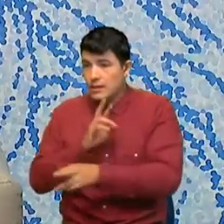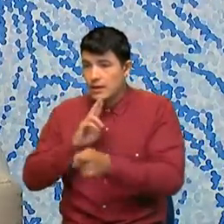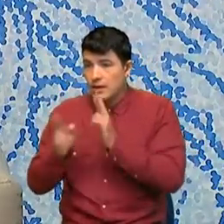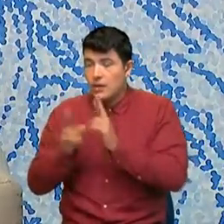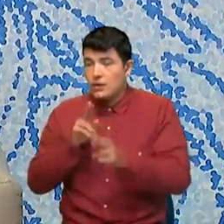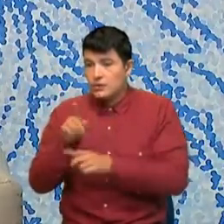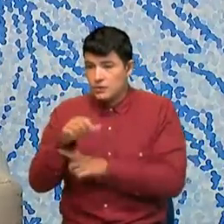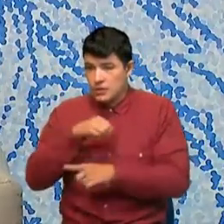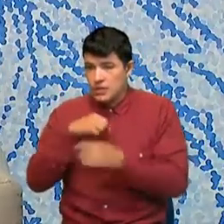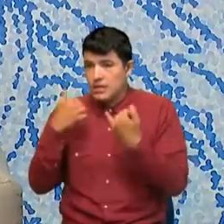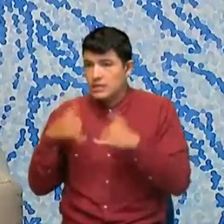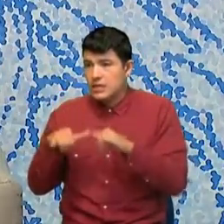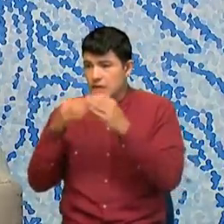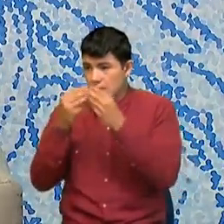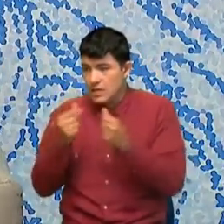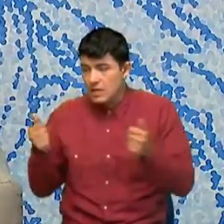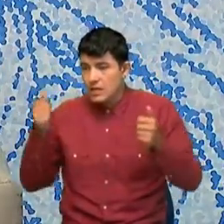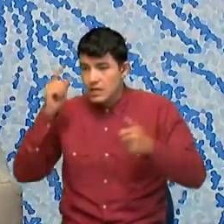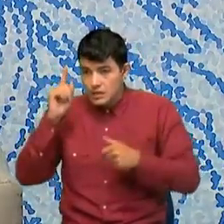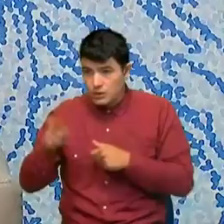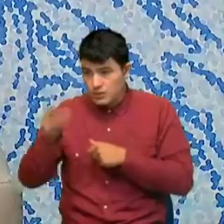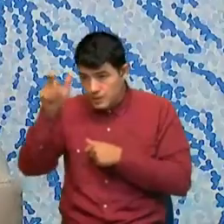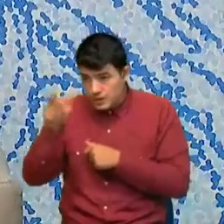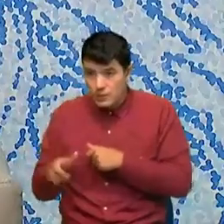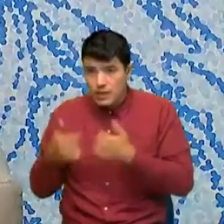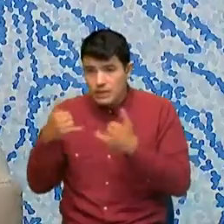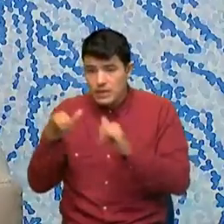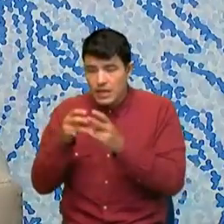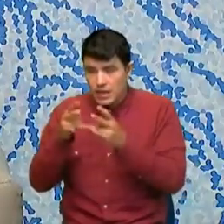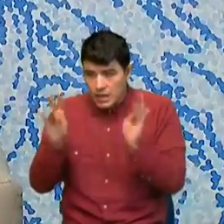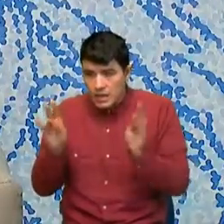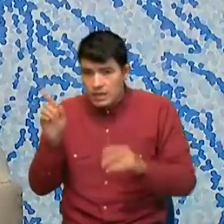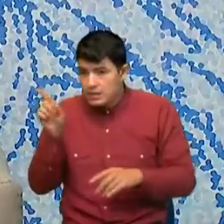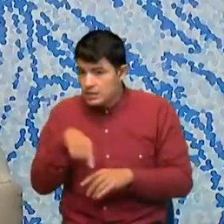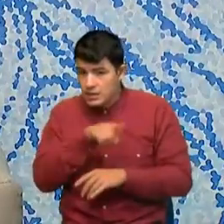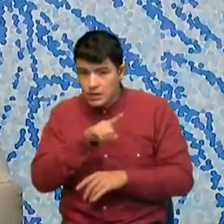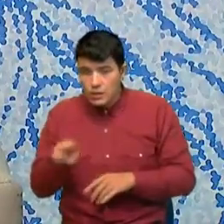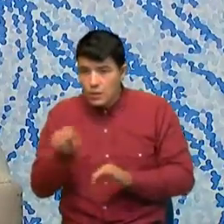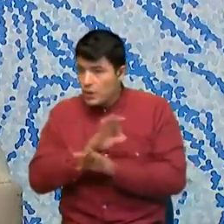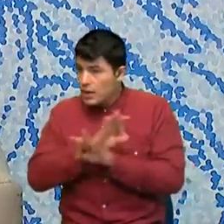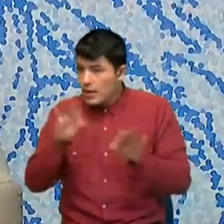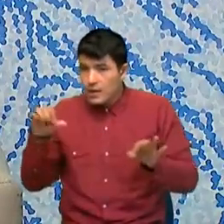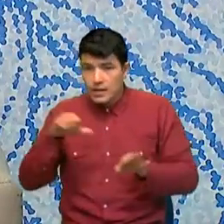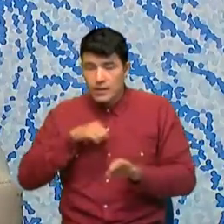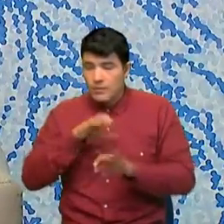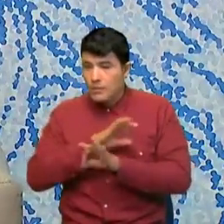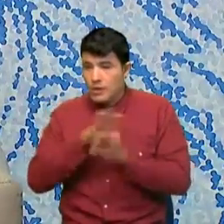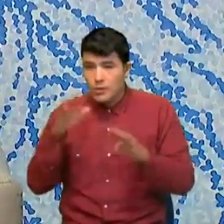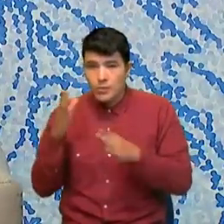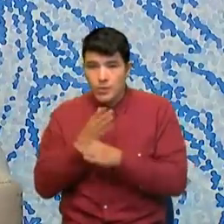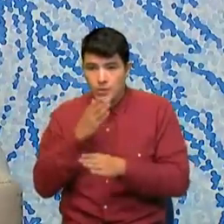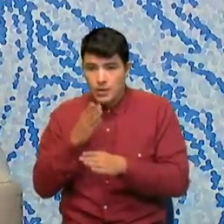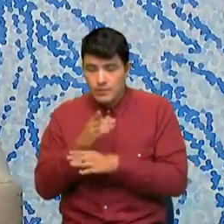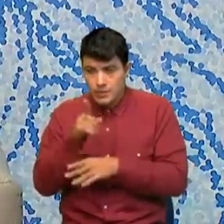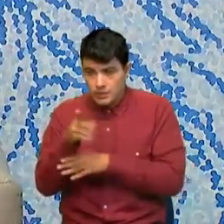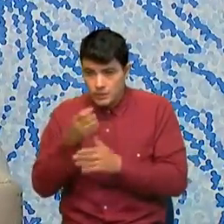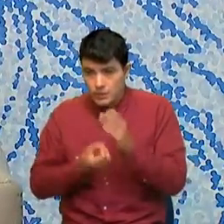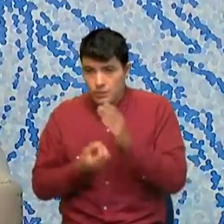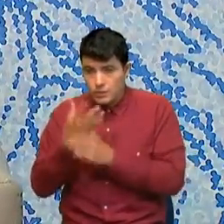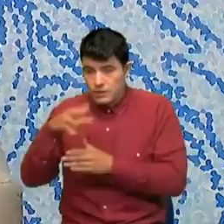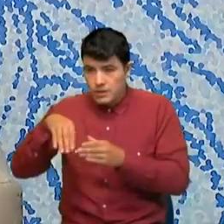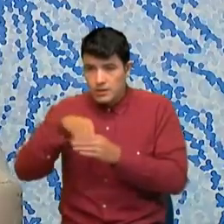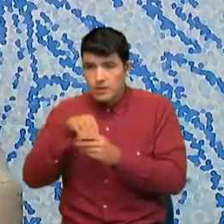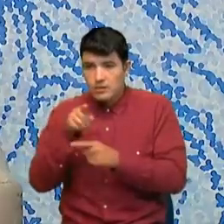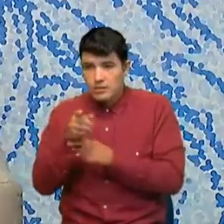absolutamente disuelta, si él liquidó, si se divorció, si no tiene ningún impedimento para constituir esta nueva unión, que